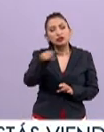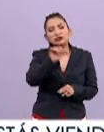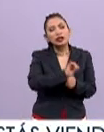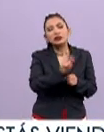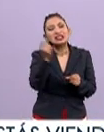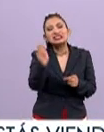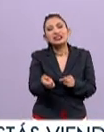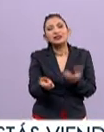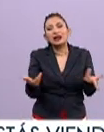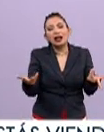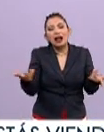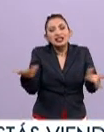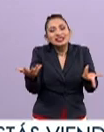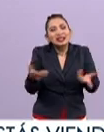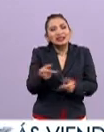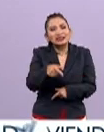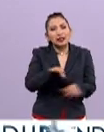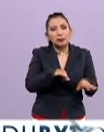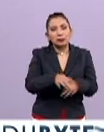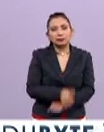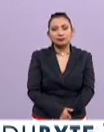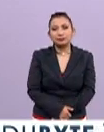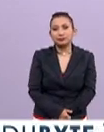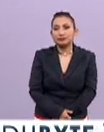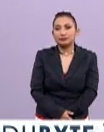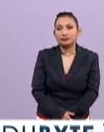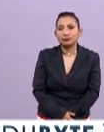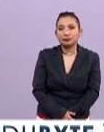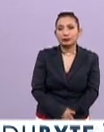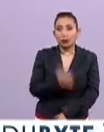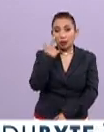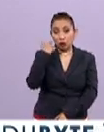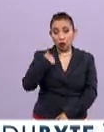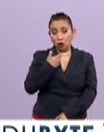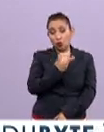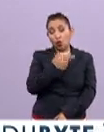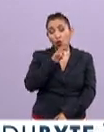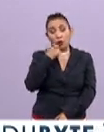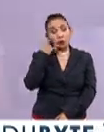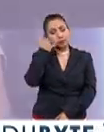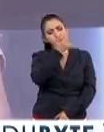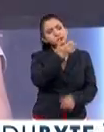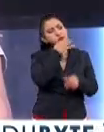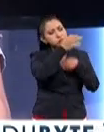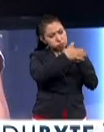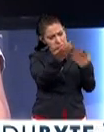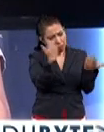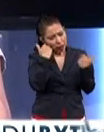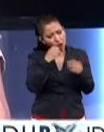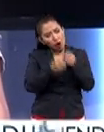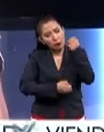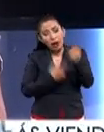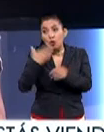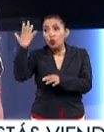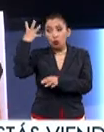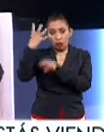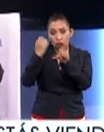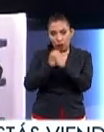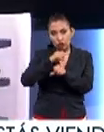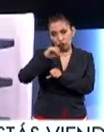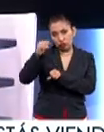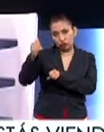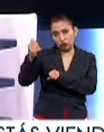qué significa hacer este papel? Mira, cuando Hugo nos habló, Arcelia y a mí, esto se había hecho hace